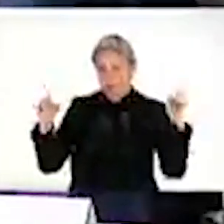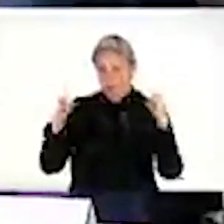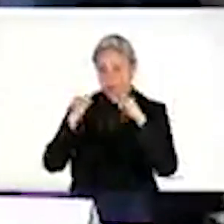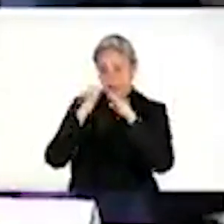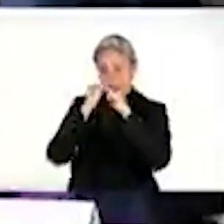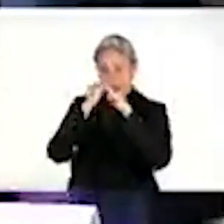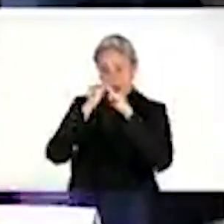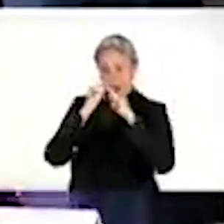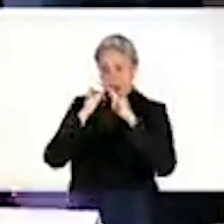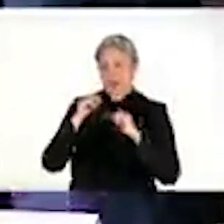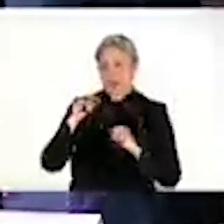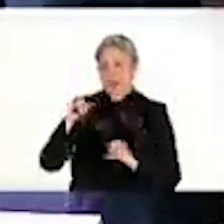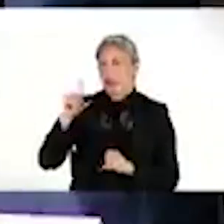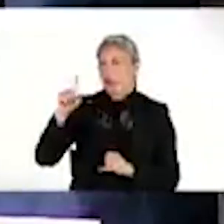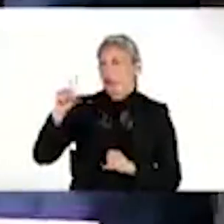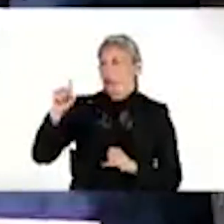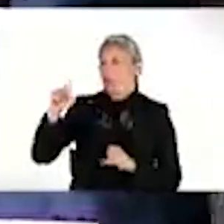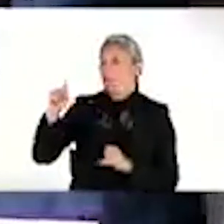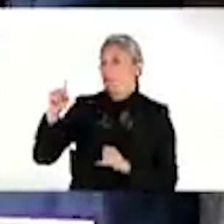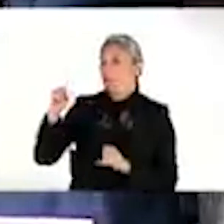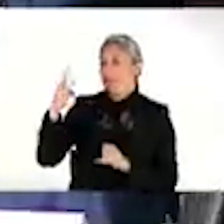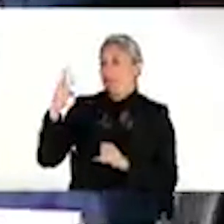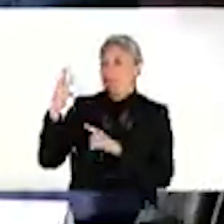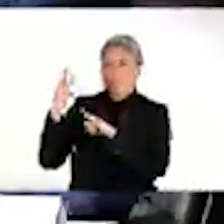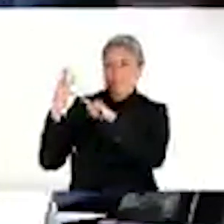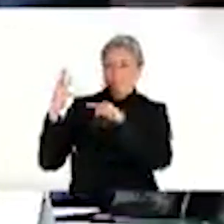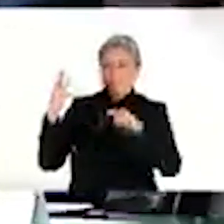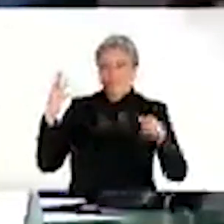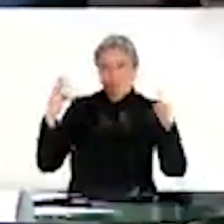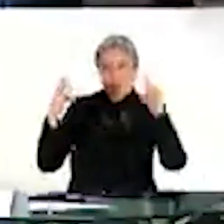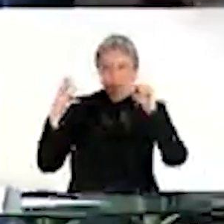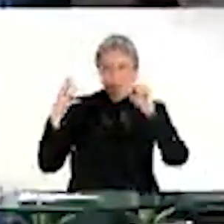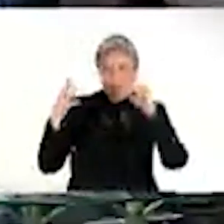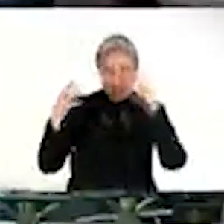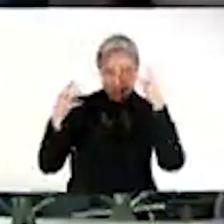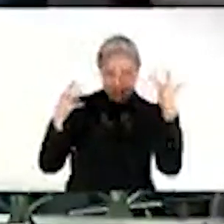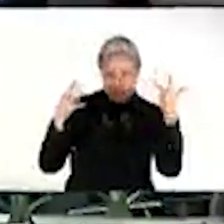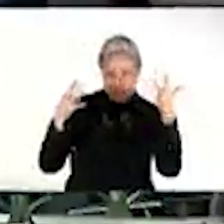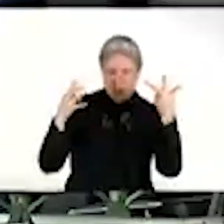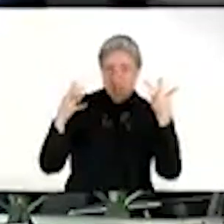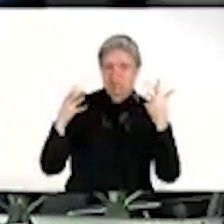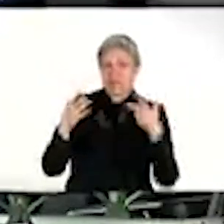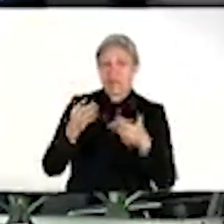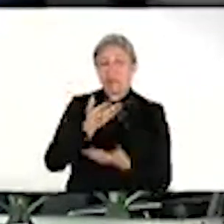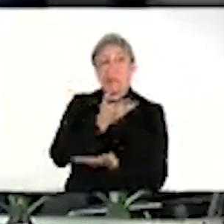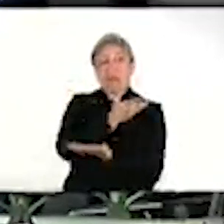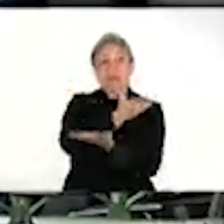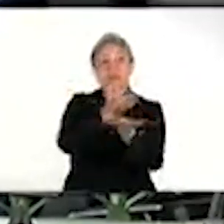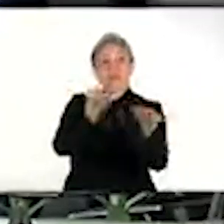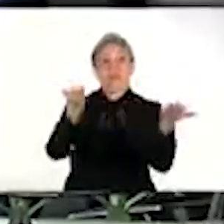para todos. Para UAT Informa, Christopher Mora.